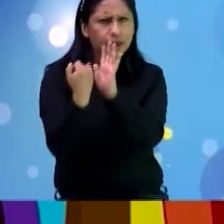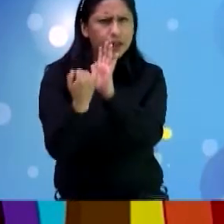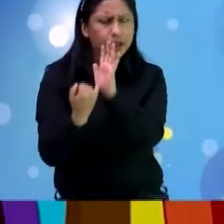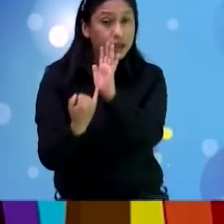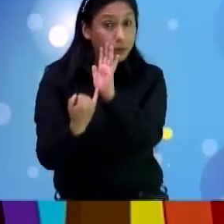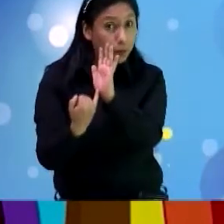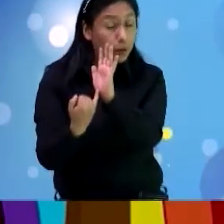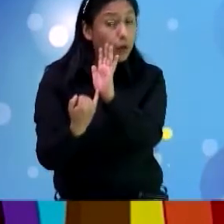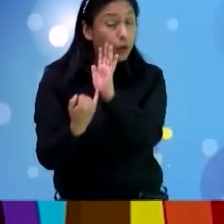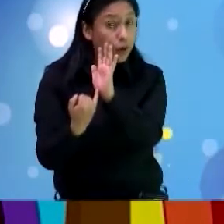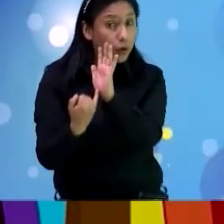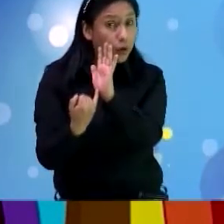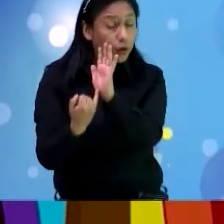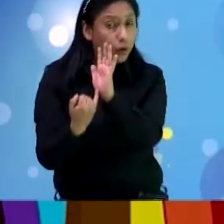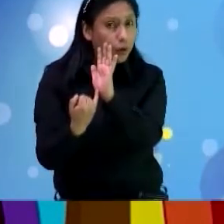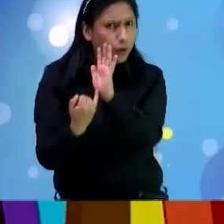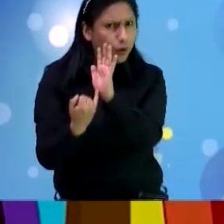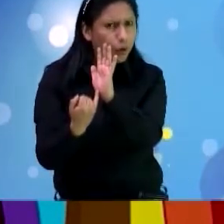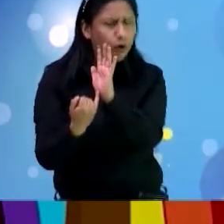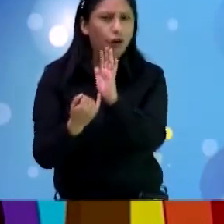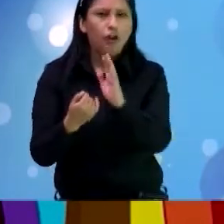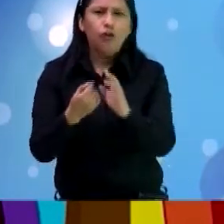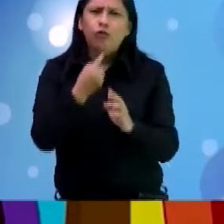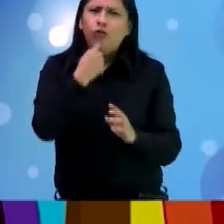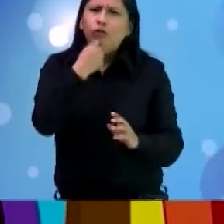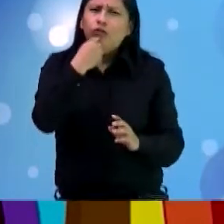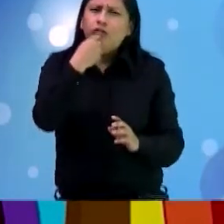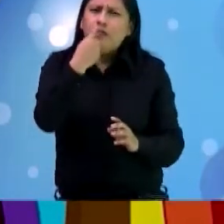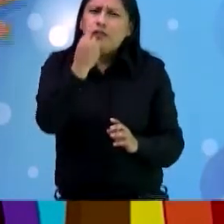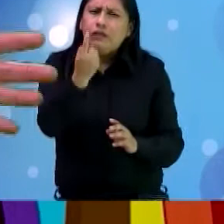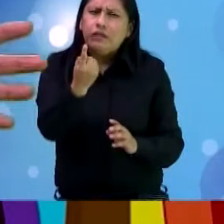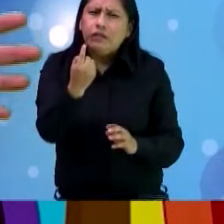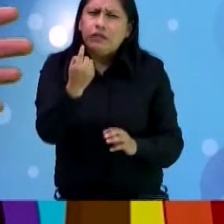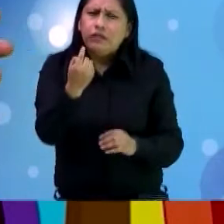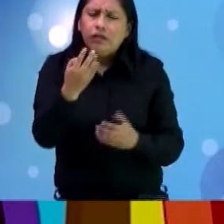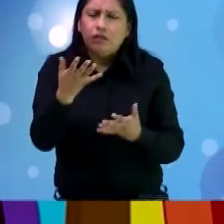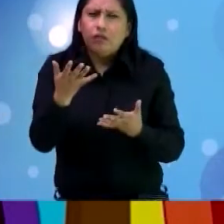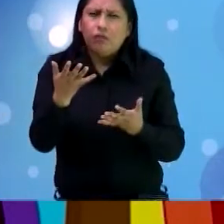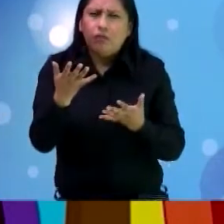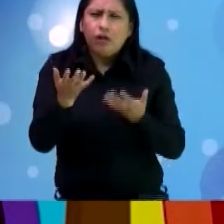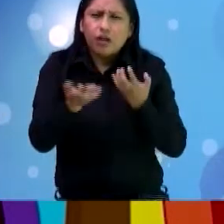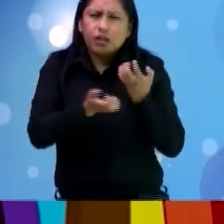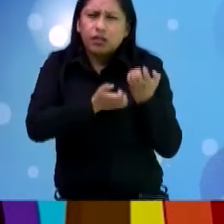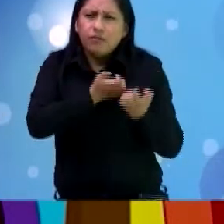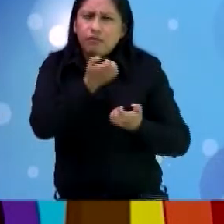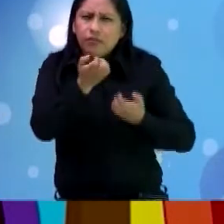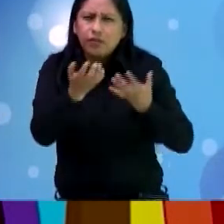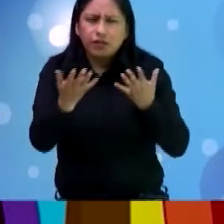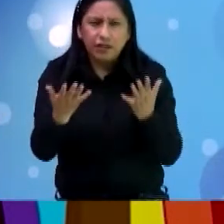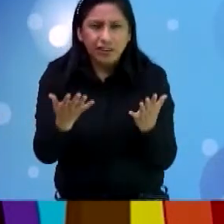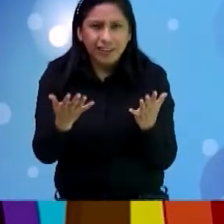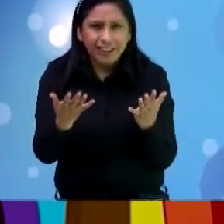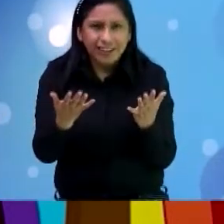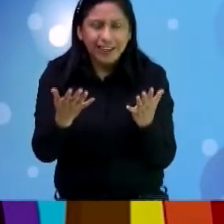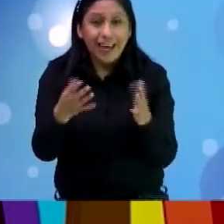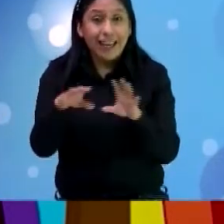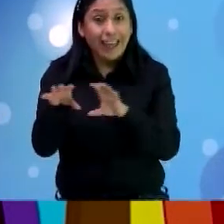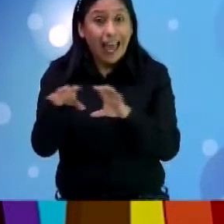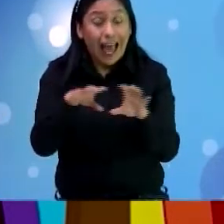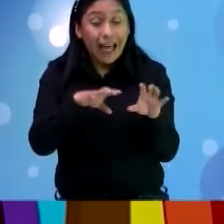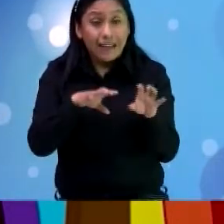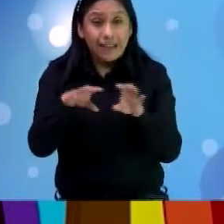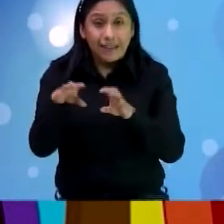El dibujo nos expresa algo, tiene un mensaje. Es algo que